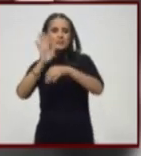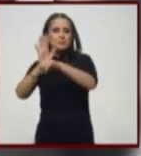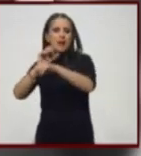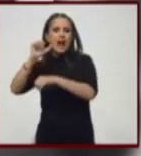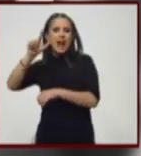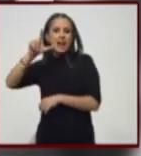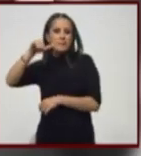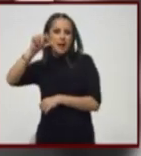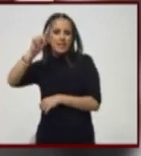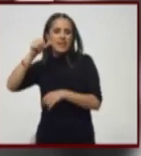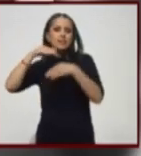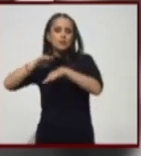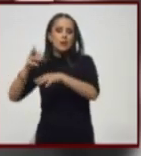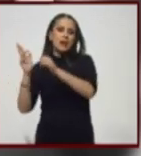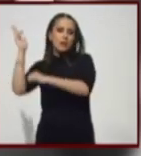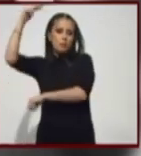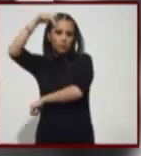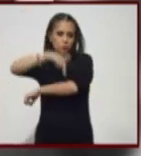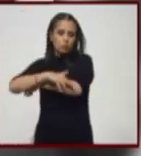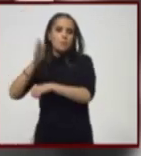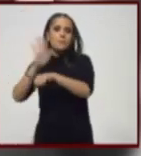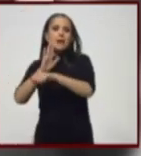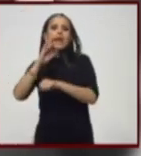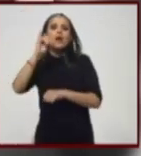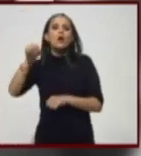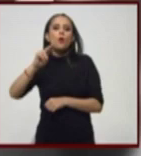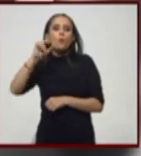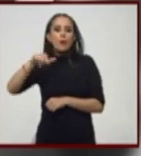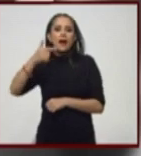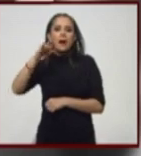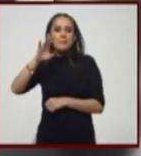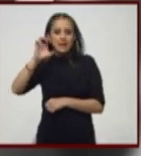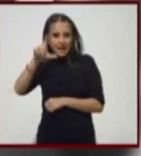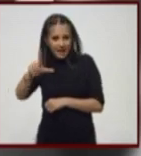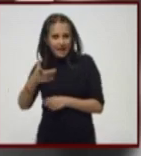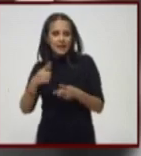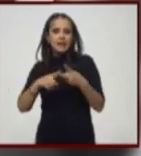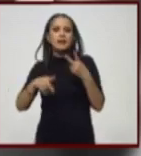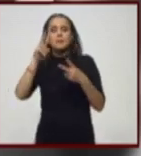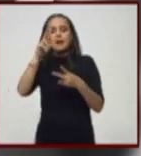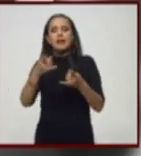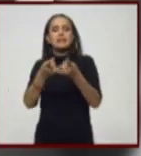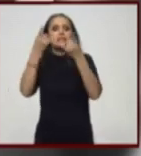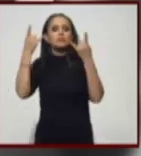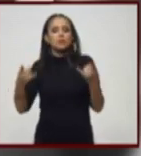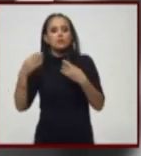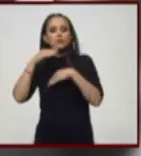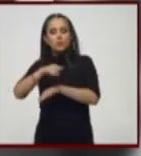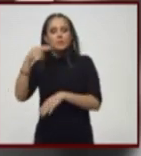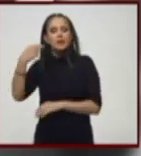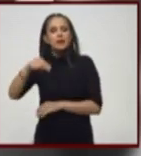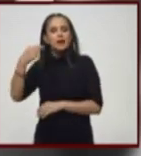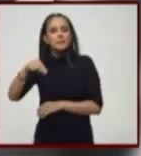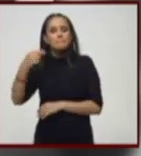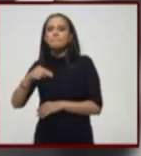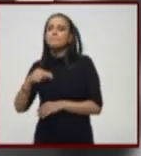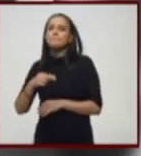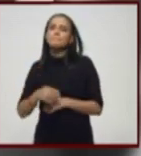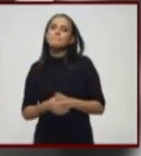maravilloso sobre la revolución hizo las películas de juan gabriel se hizo el mantel verde la histórica maravillosa que se llamó